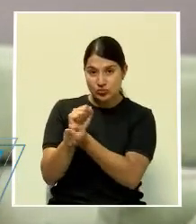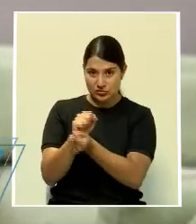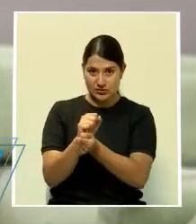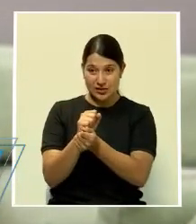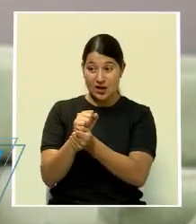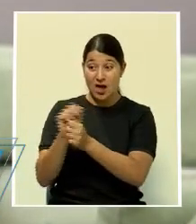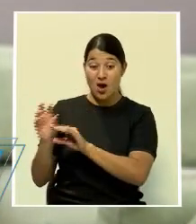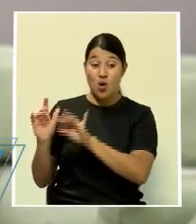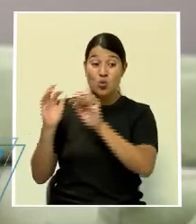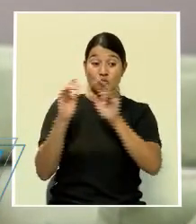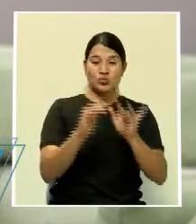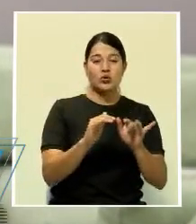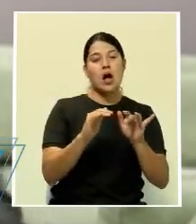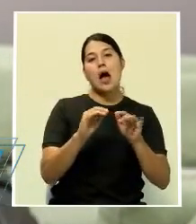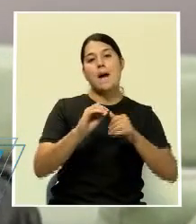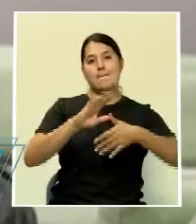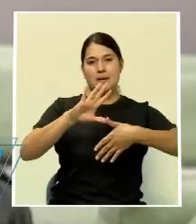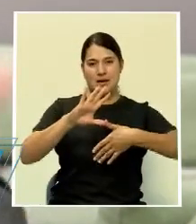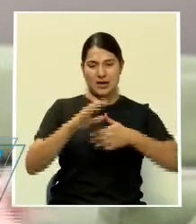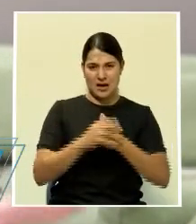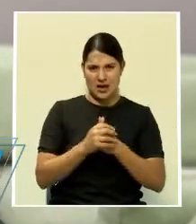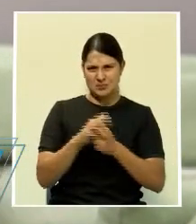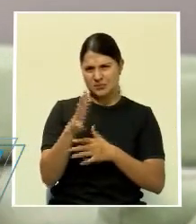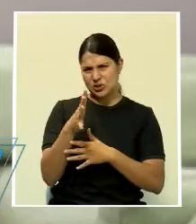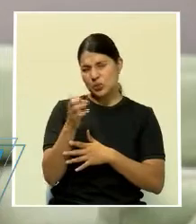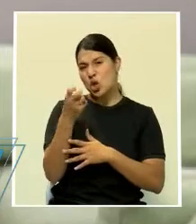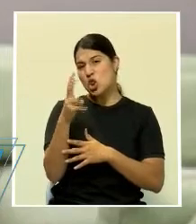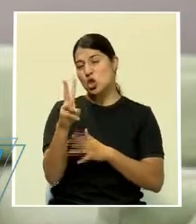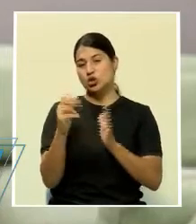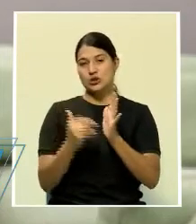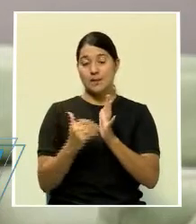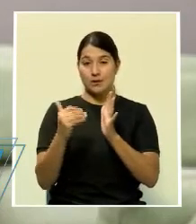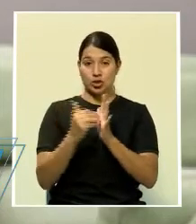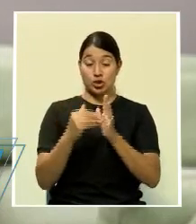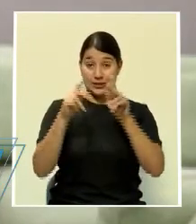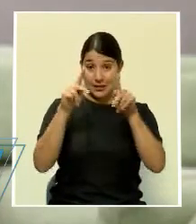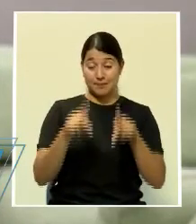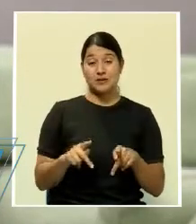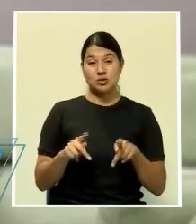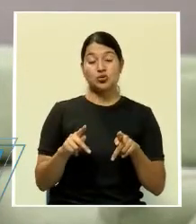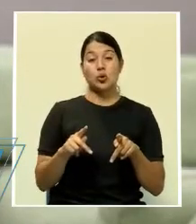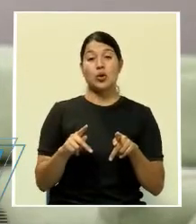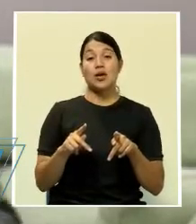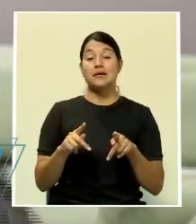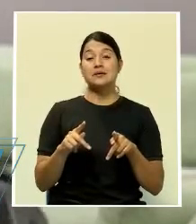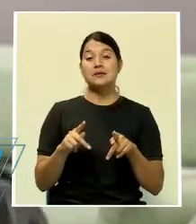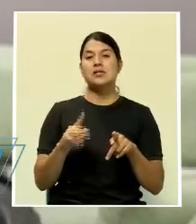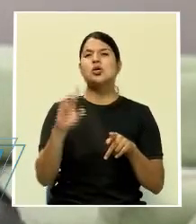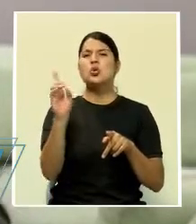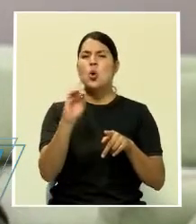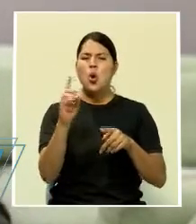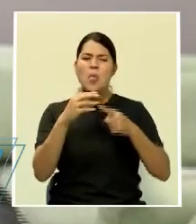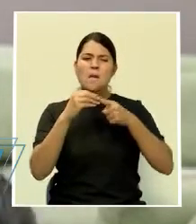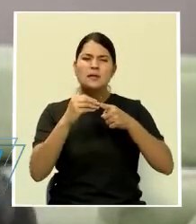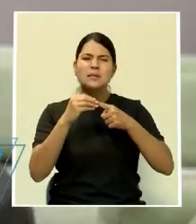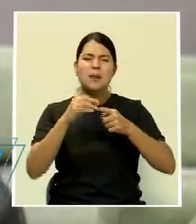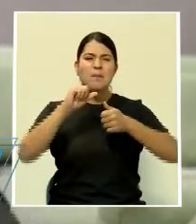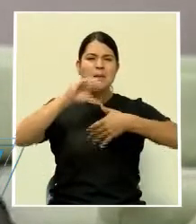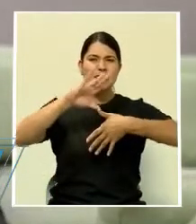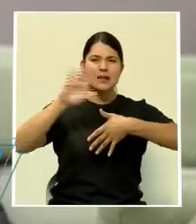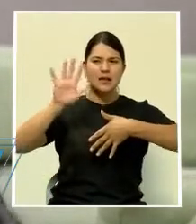las Américas. Más o menos 12 millones concentradas principalmente en las regiones del